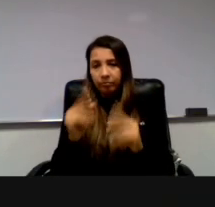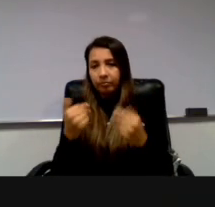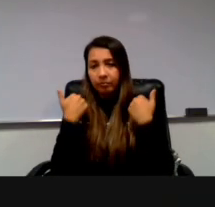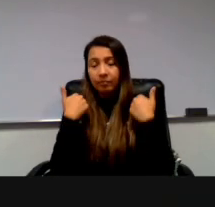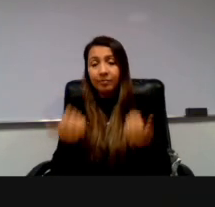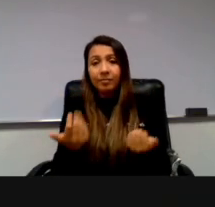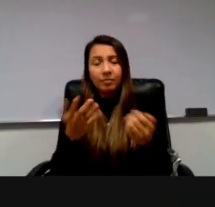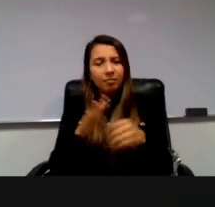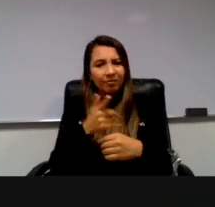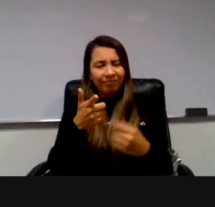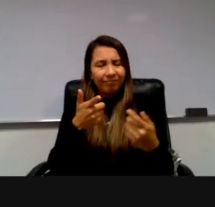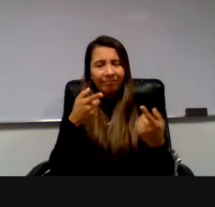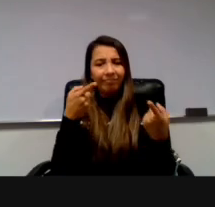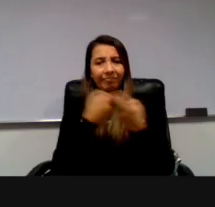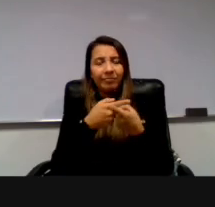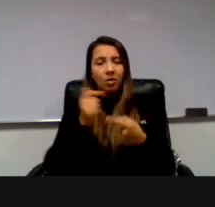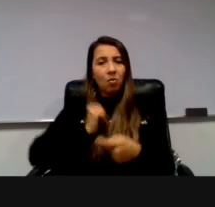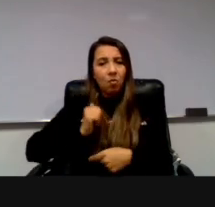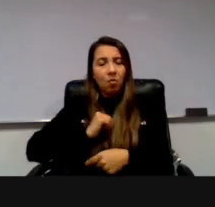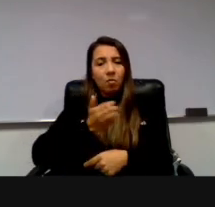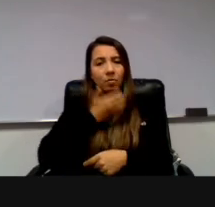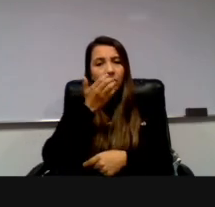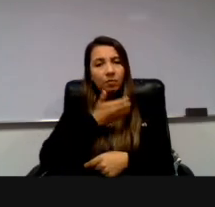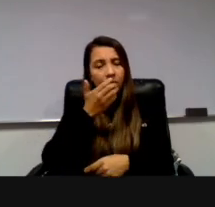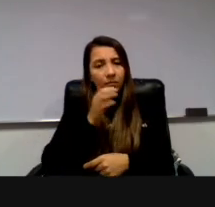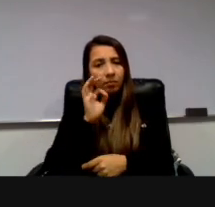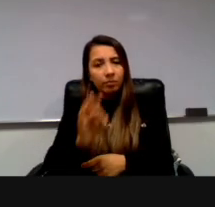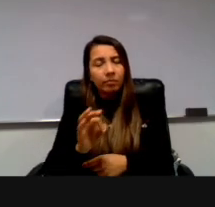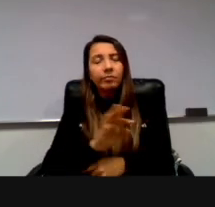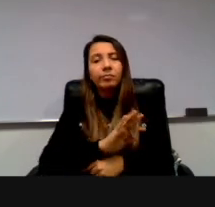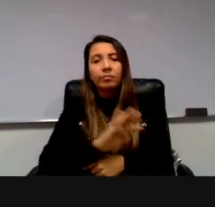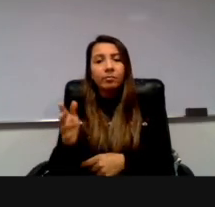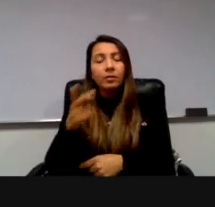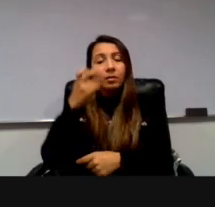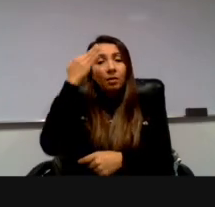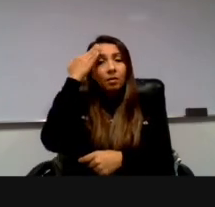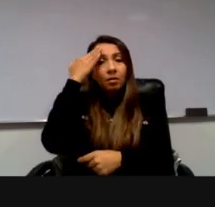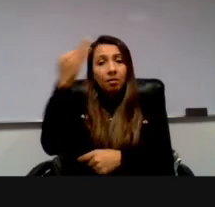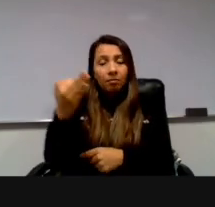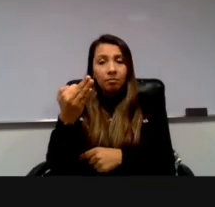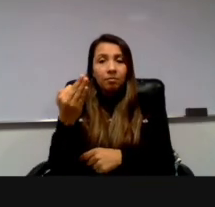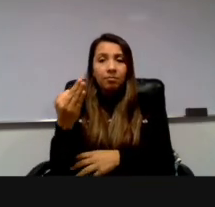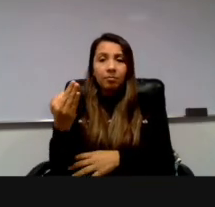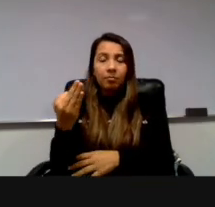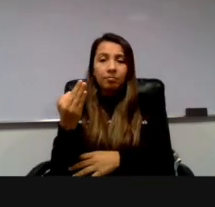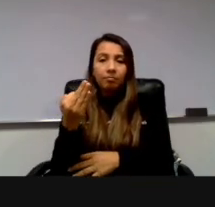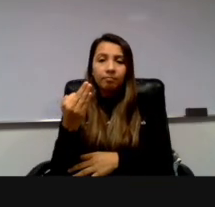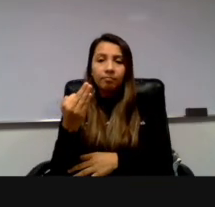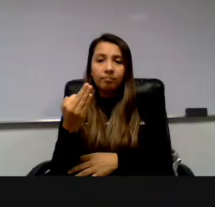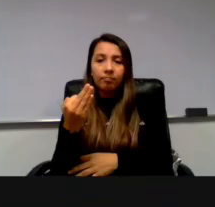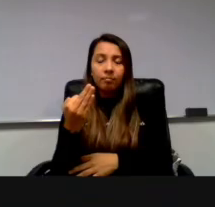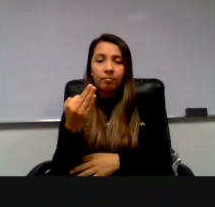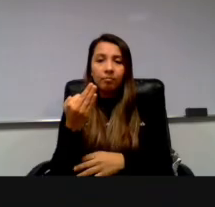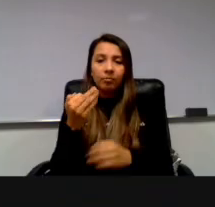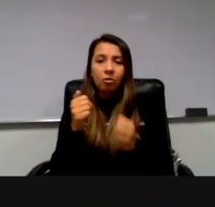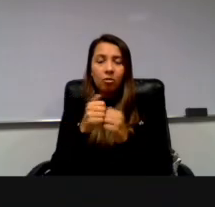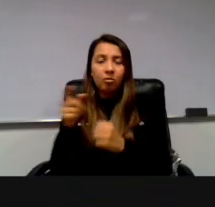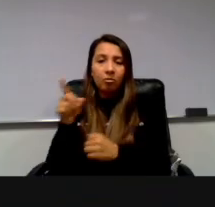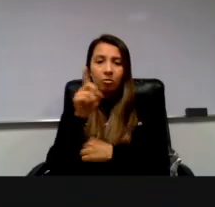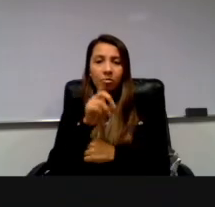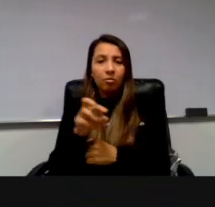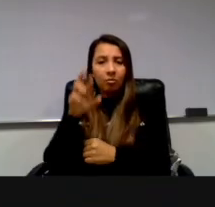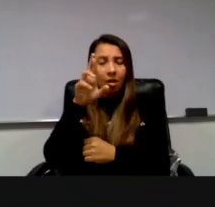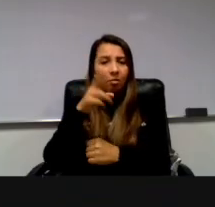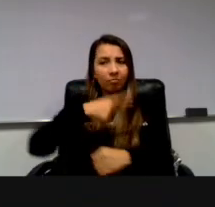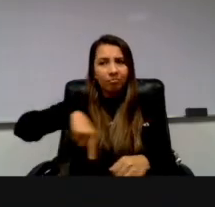porque pues no se ajustaban al paradigma, ¿no? Y por aquel entonces, con mi asesor de doctorado,